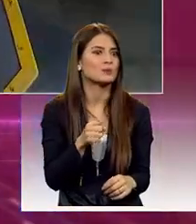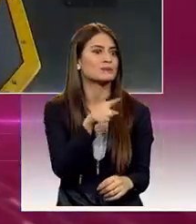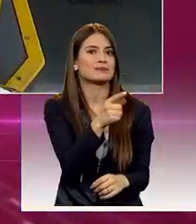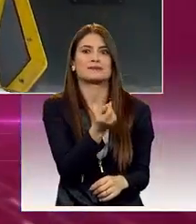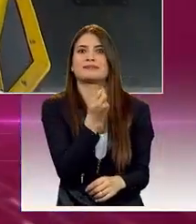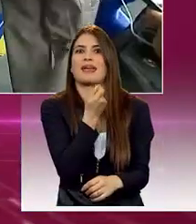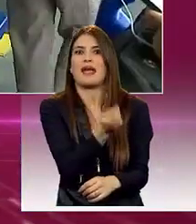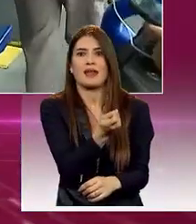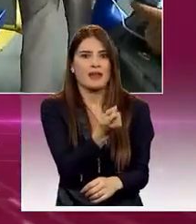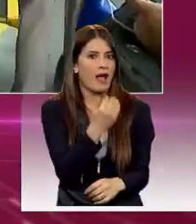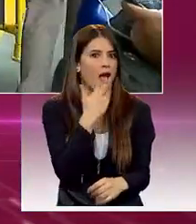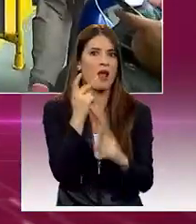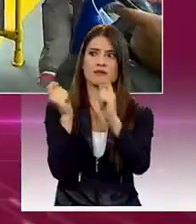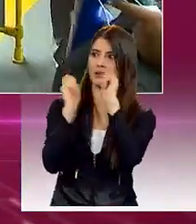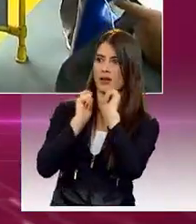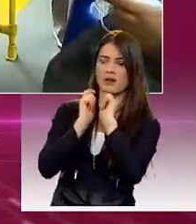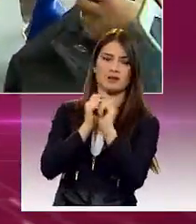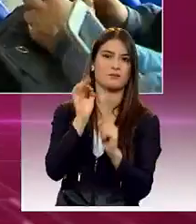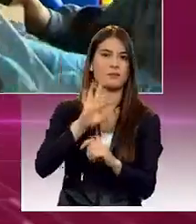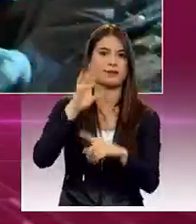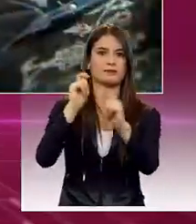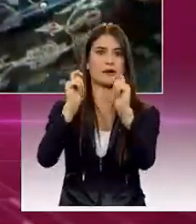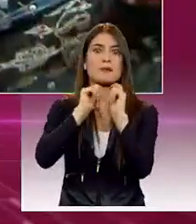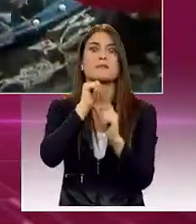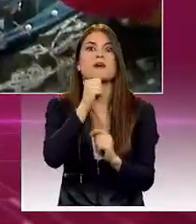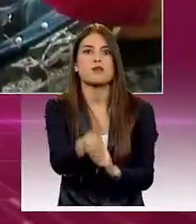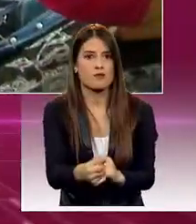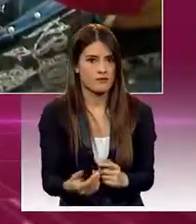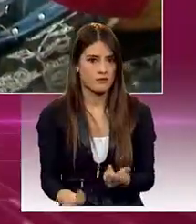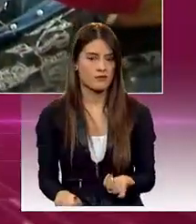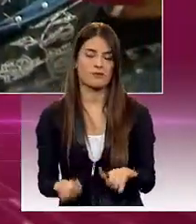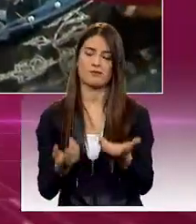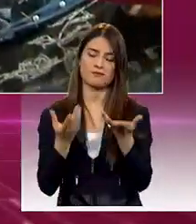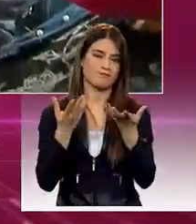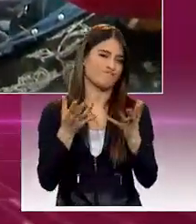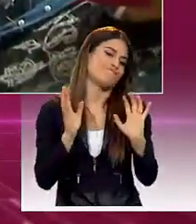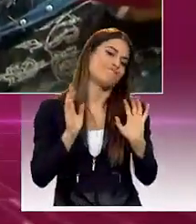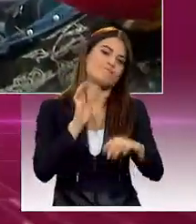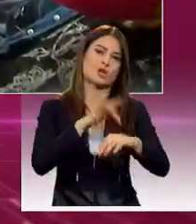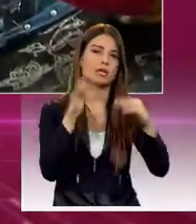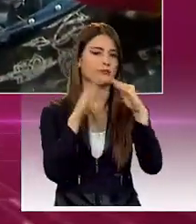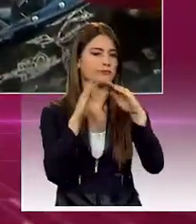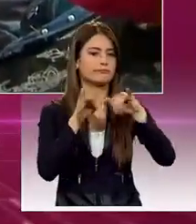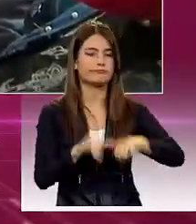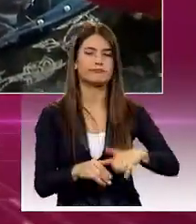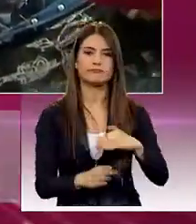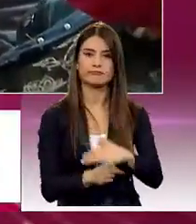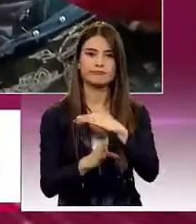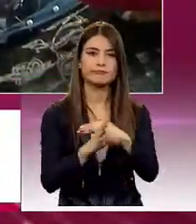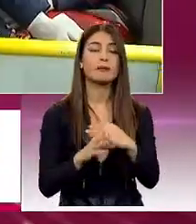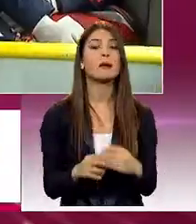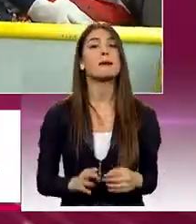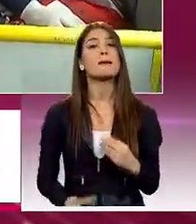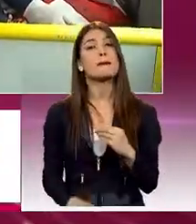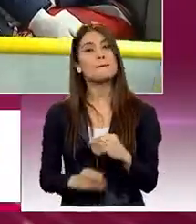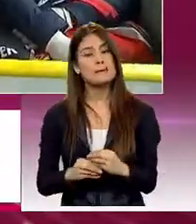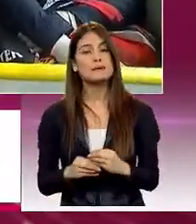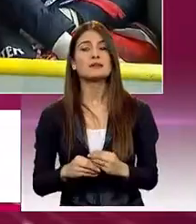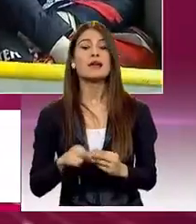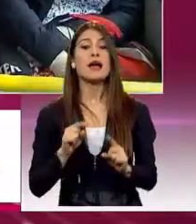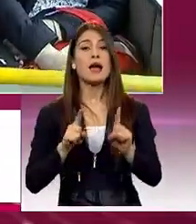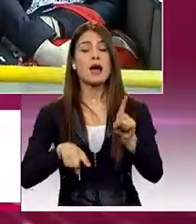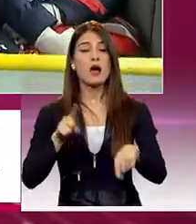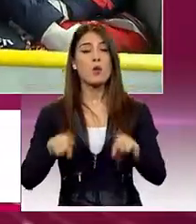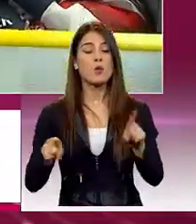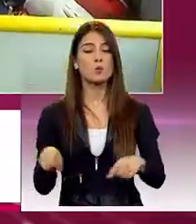más susceptibles a las complicaciones. Además, no solo las personas muy mayores, sino aquellas que eventualmente tienen una comorbilidad. Los